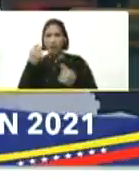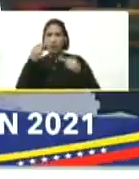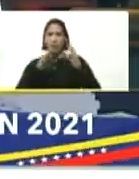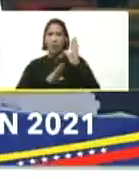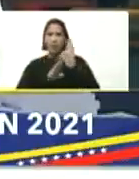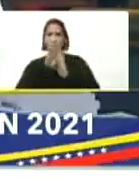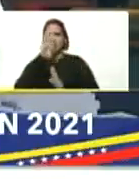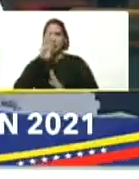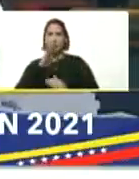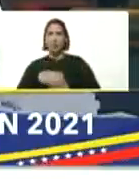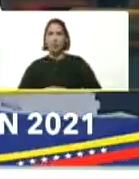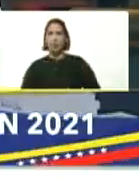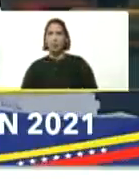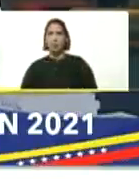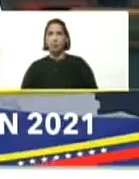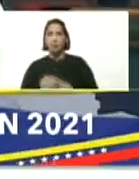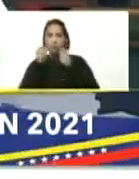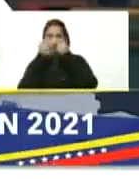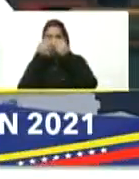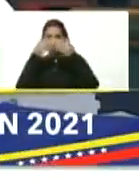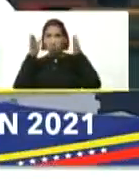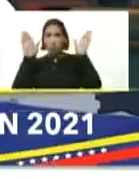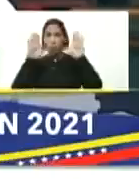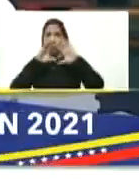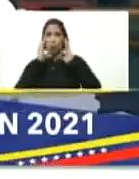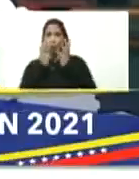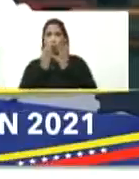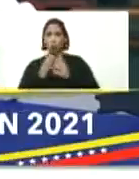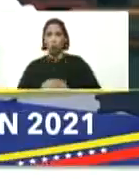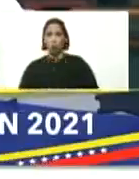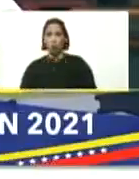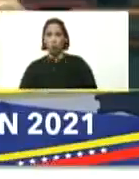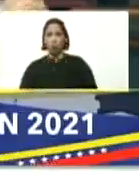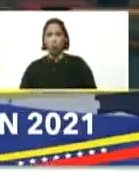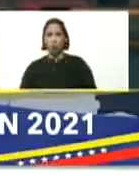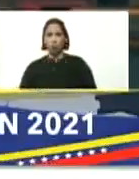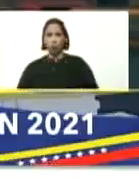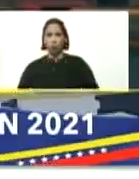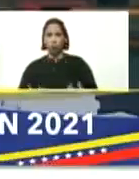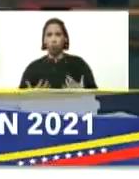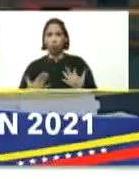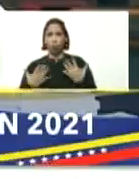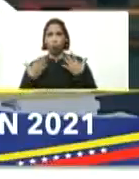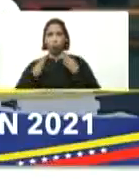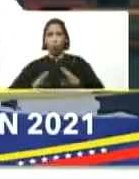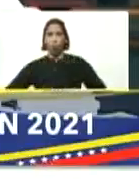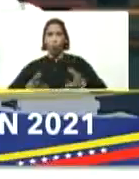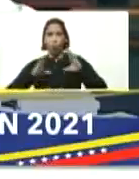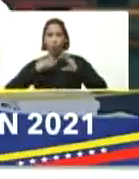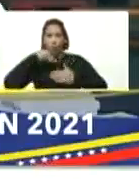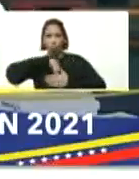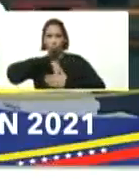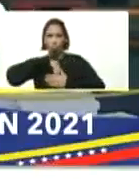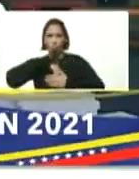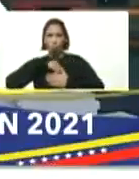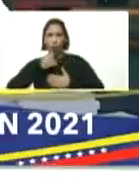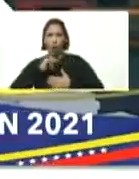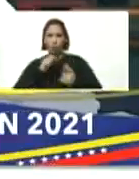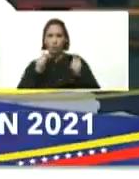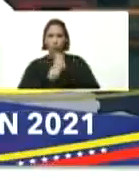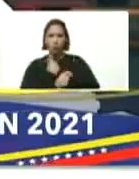creciente. Está descubriendo el mundo, las hormonas se le desatan, está en